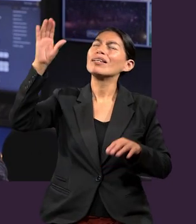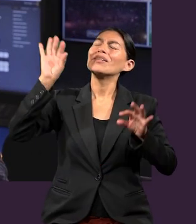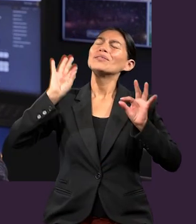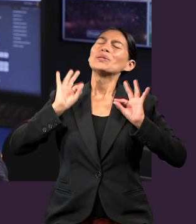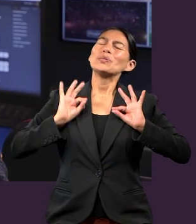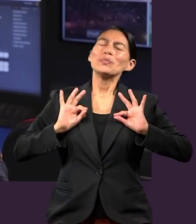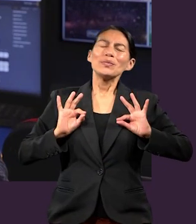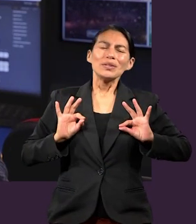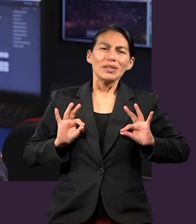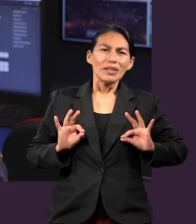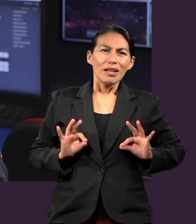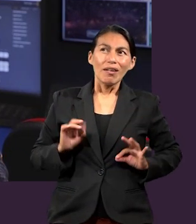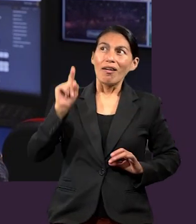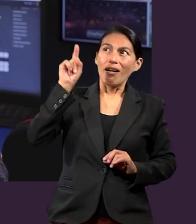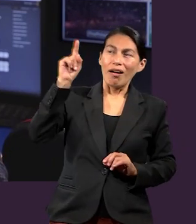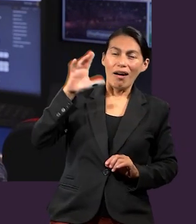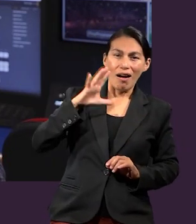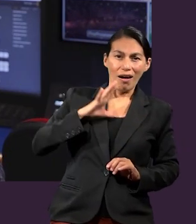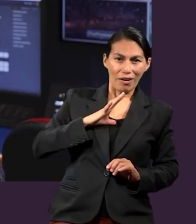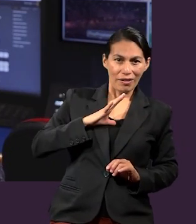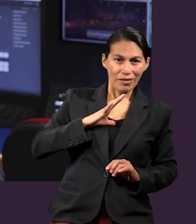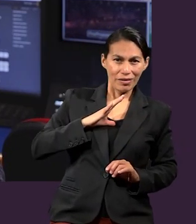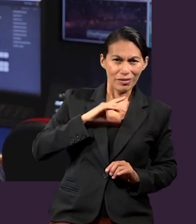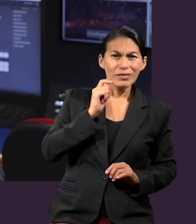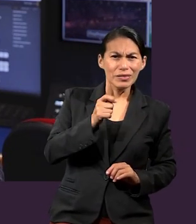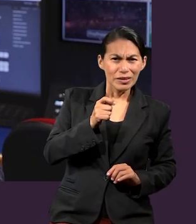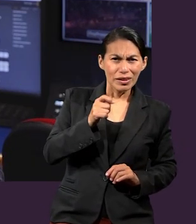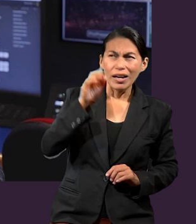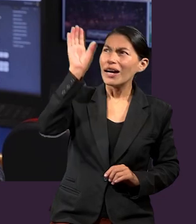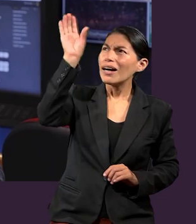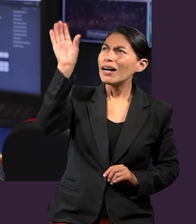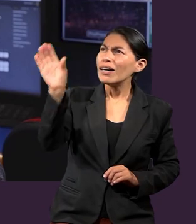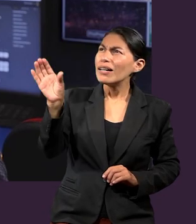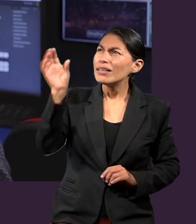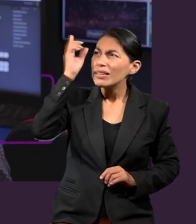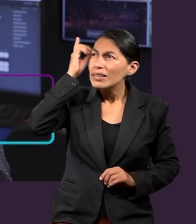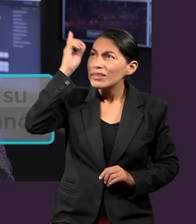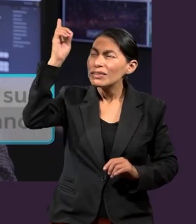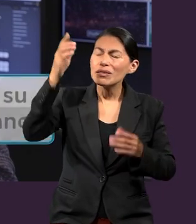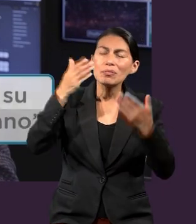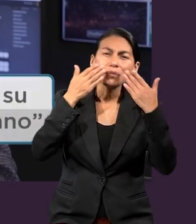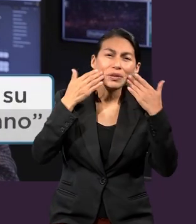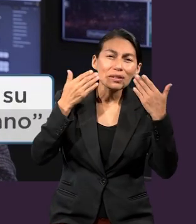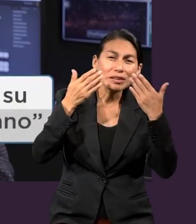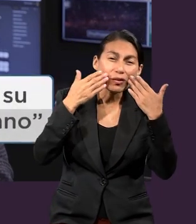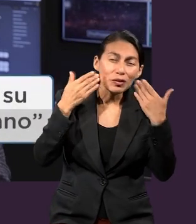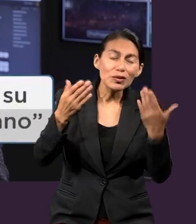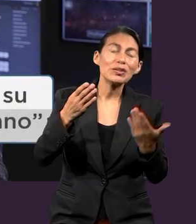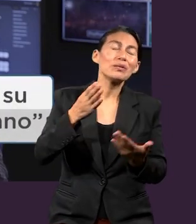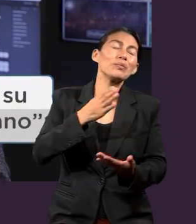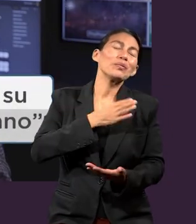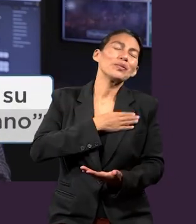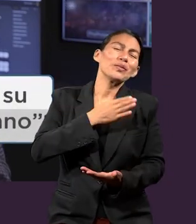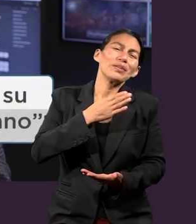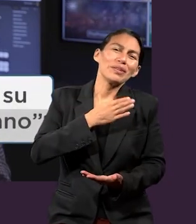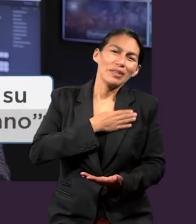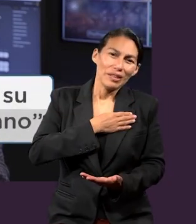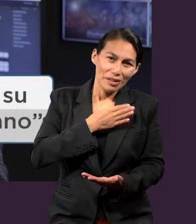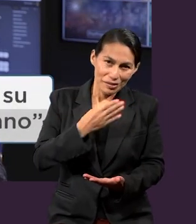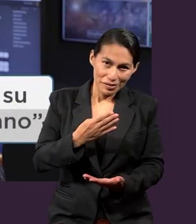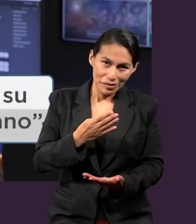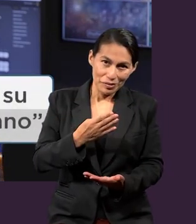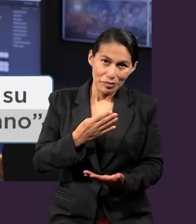apacito. En otras palabras, el carácter de Dios es su